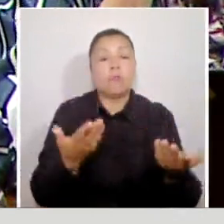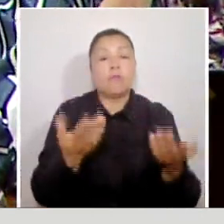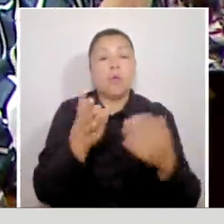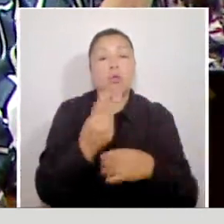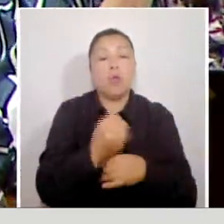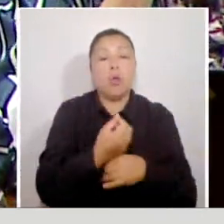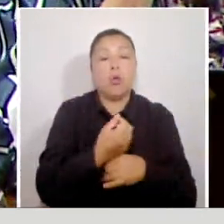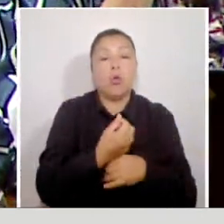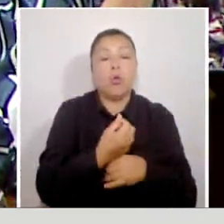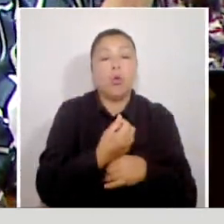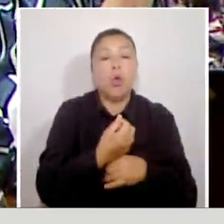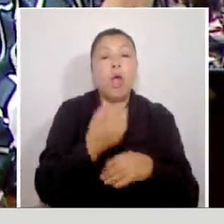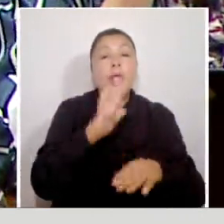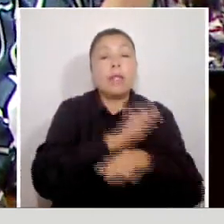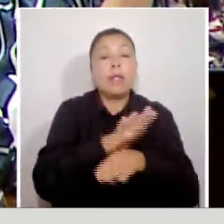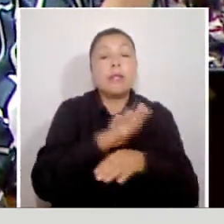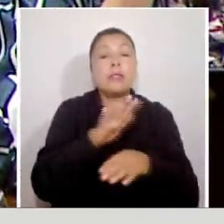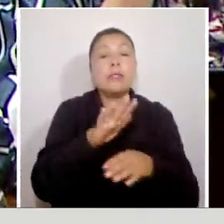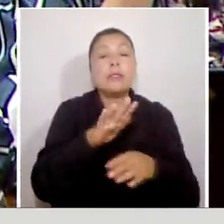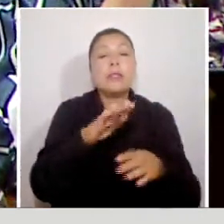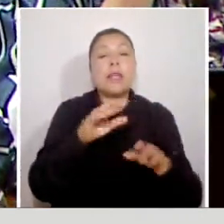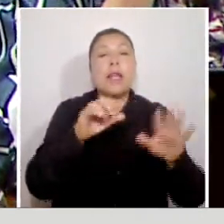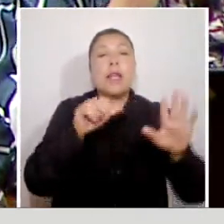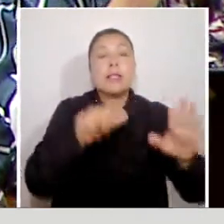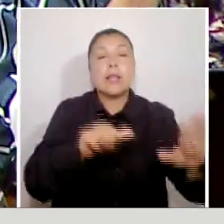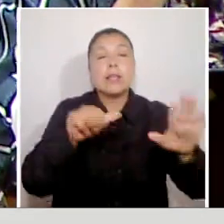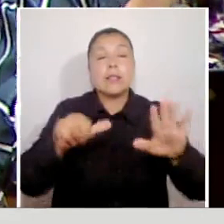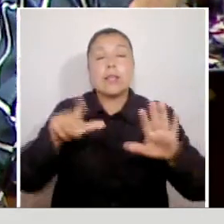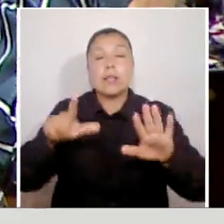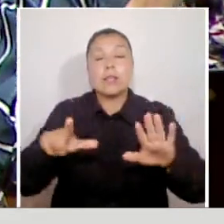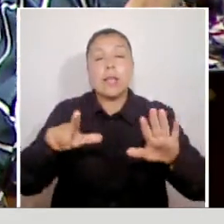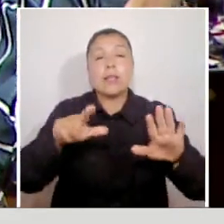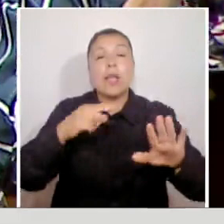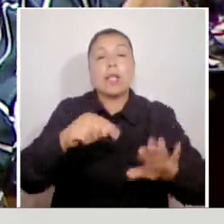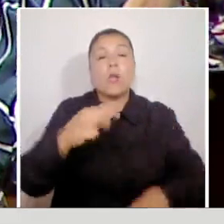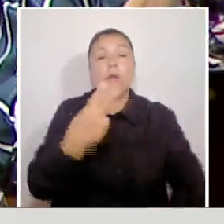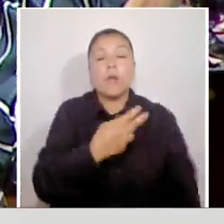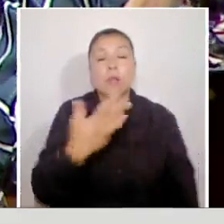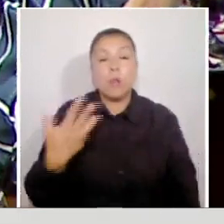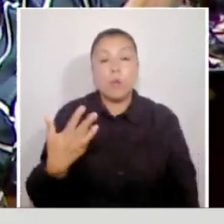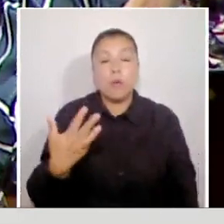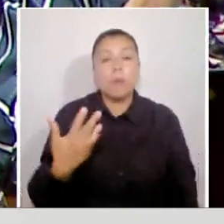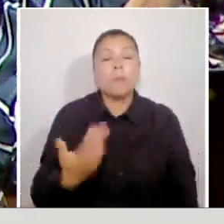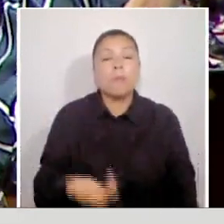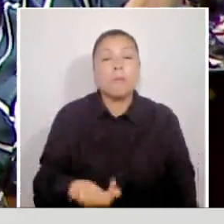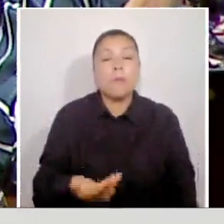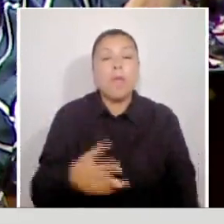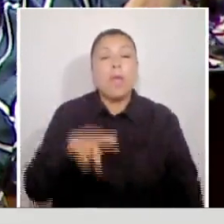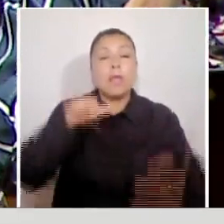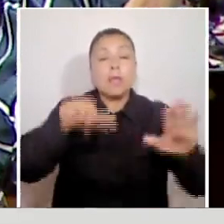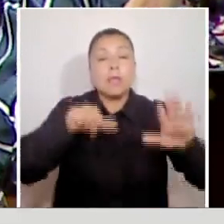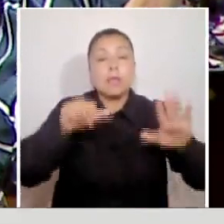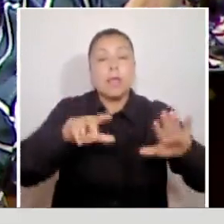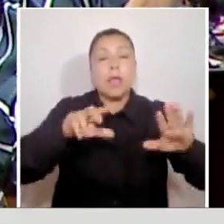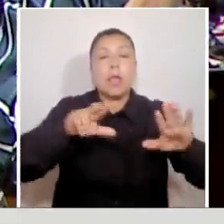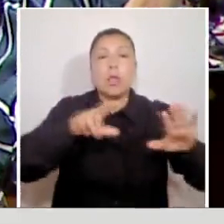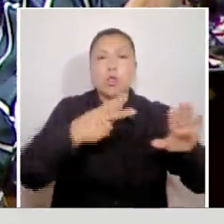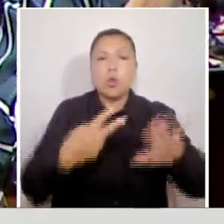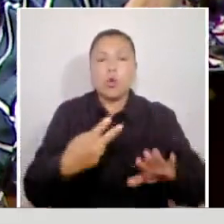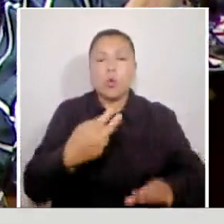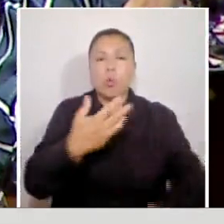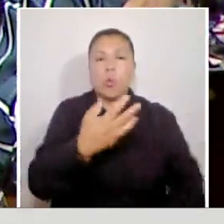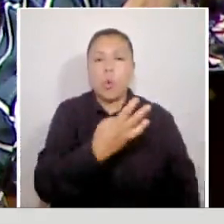números 15767 y29 y 16248